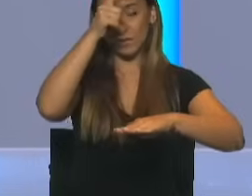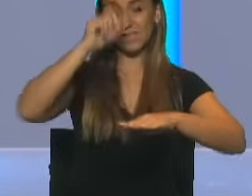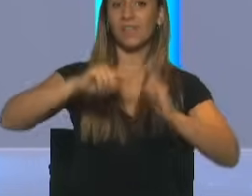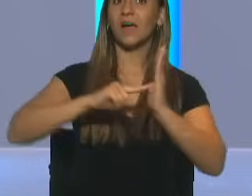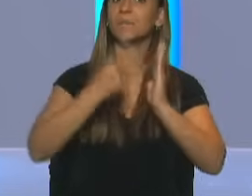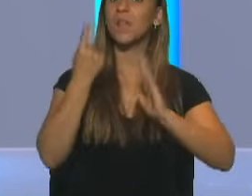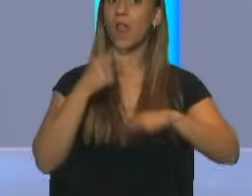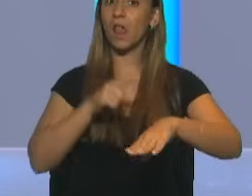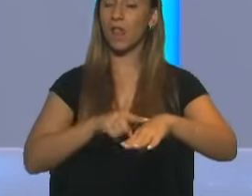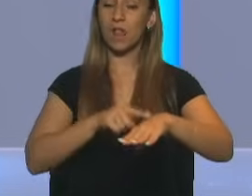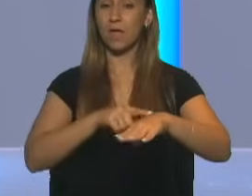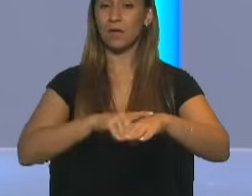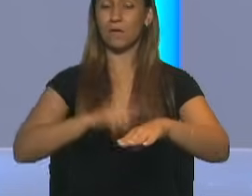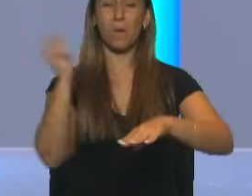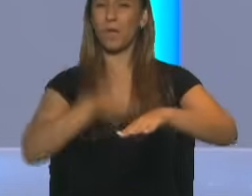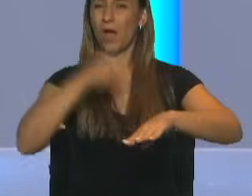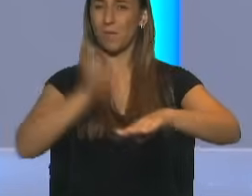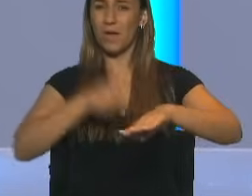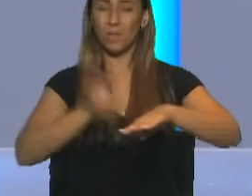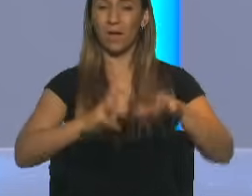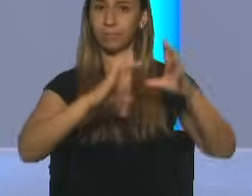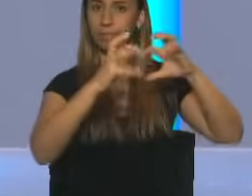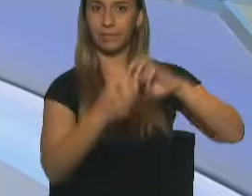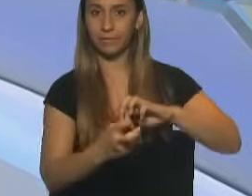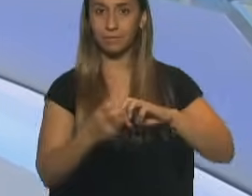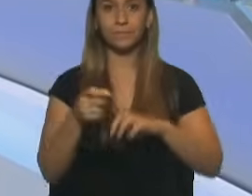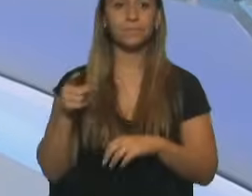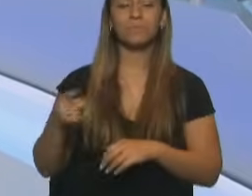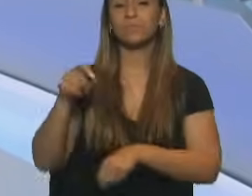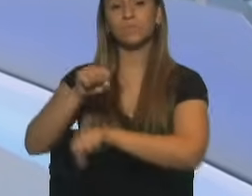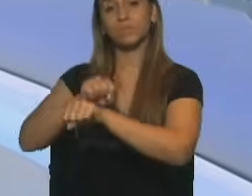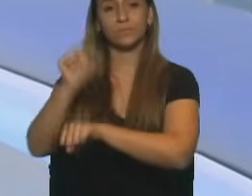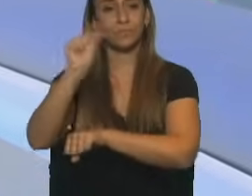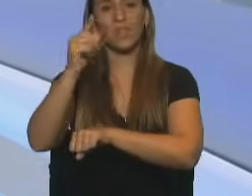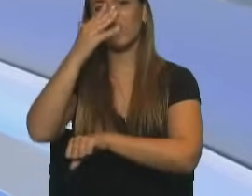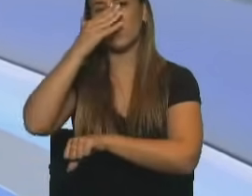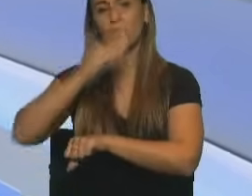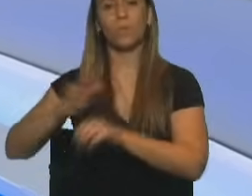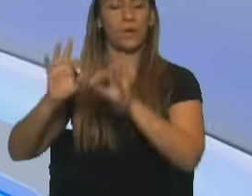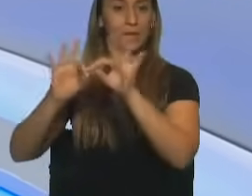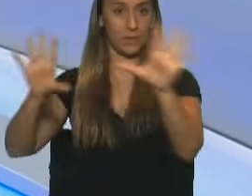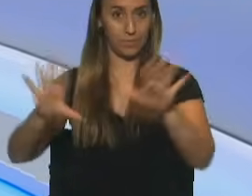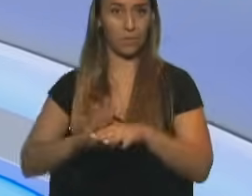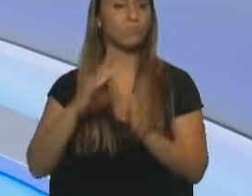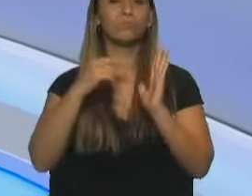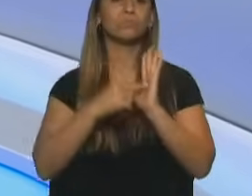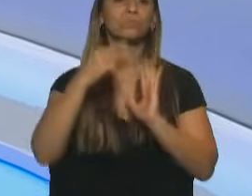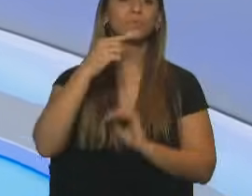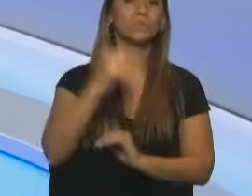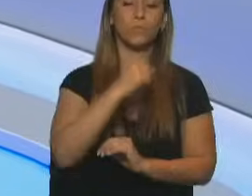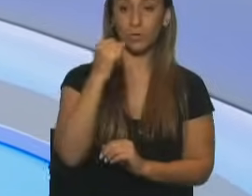Aires. Estuvo demorado por esto y quedó en libertad. Este es el antecedente más cercano que tiene. Un detalle